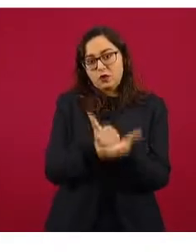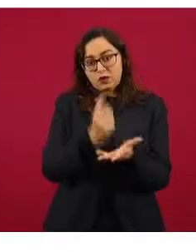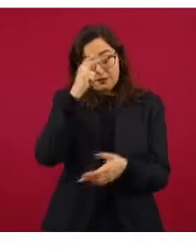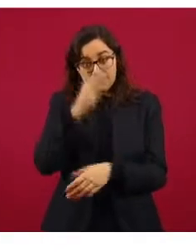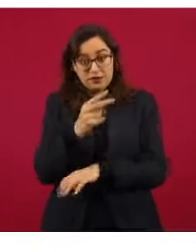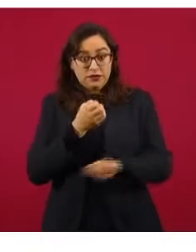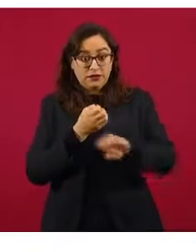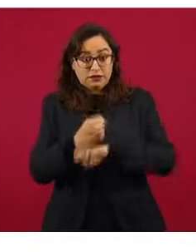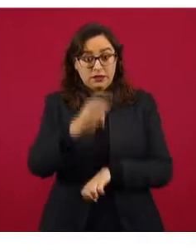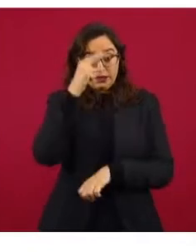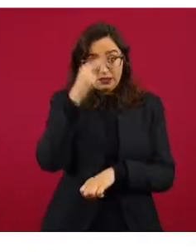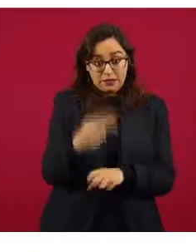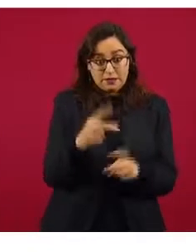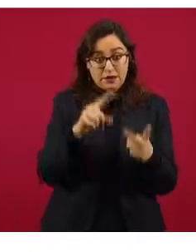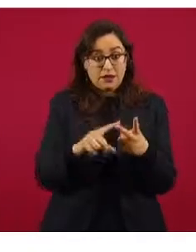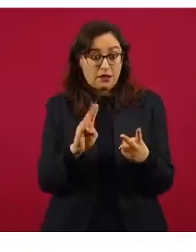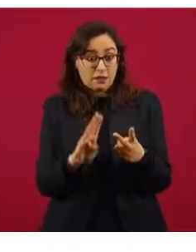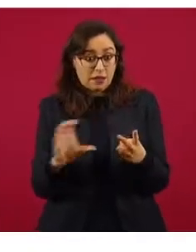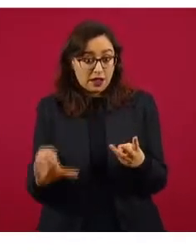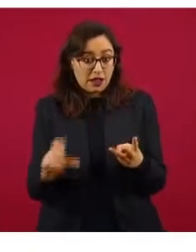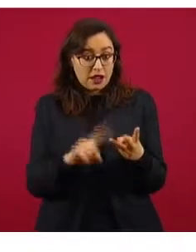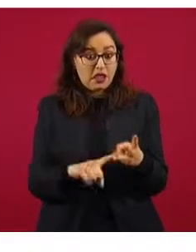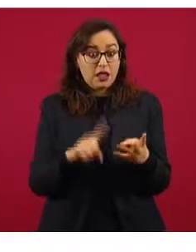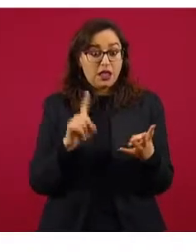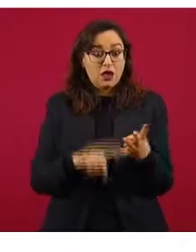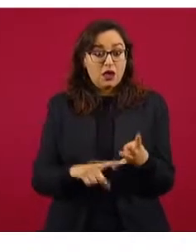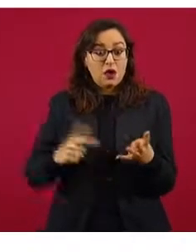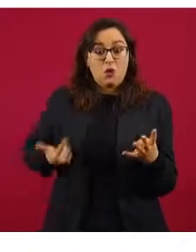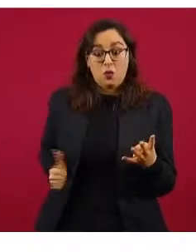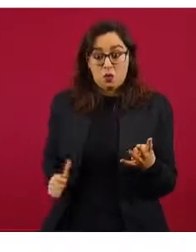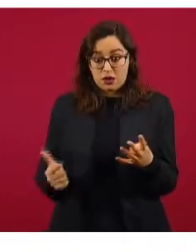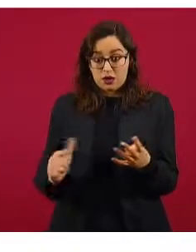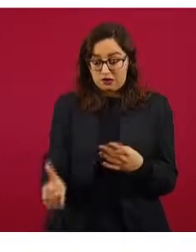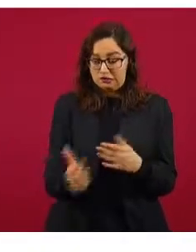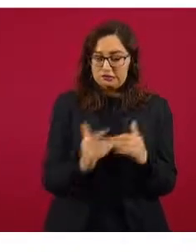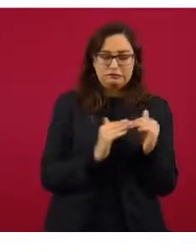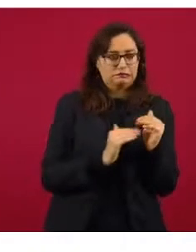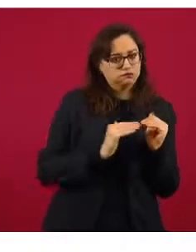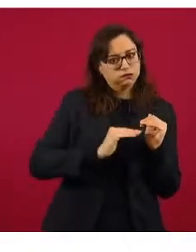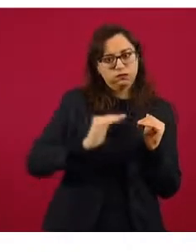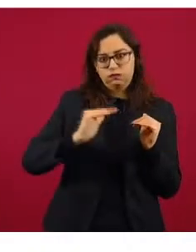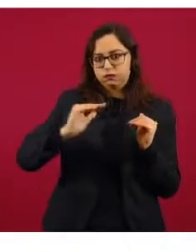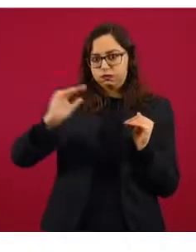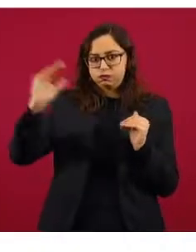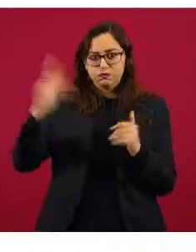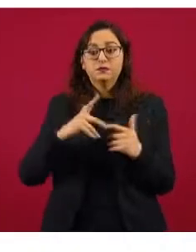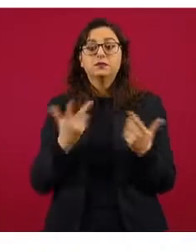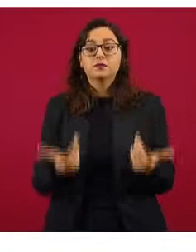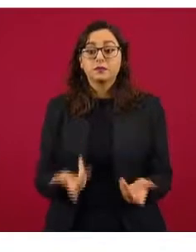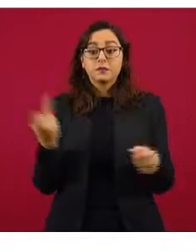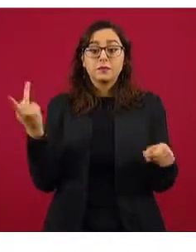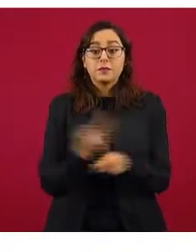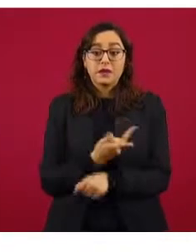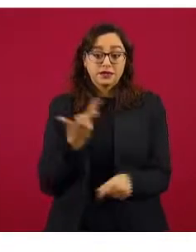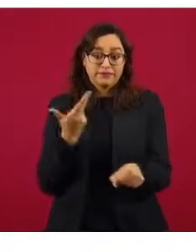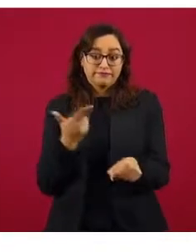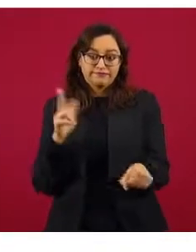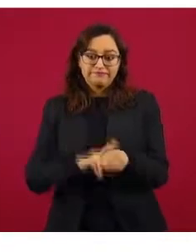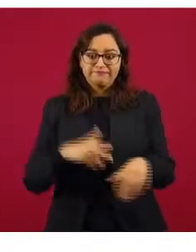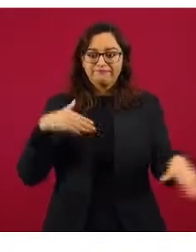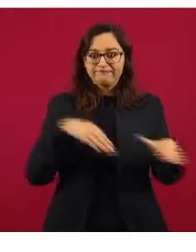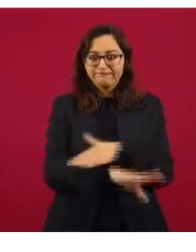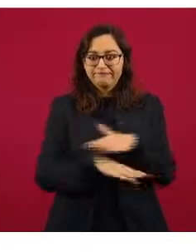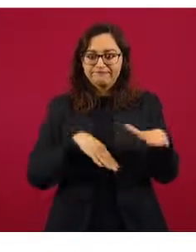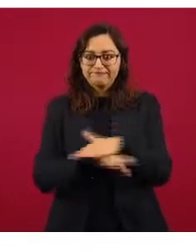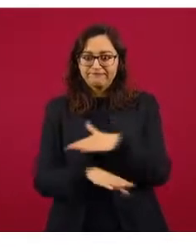otras entidades como Baja California, como Guanajuato, que están en una tendencia de crecimiento de la epidemia.